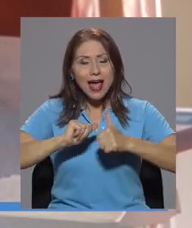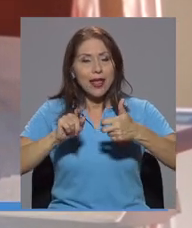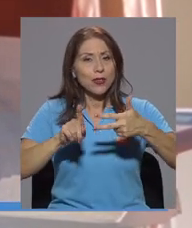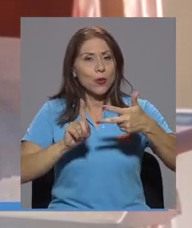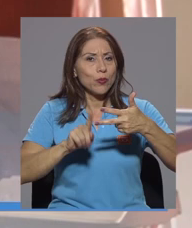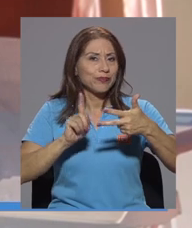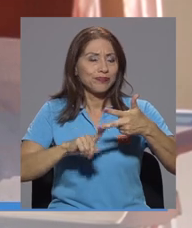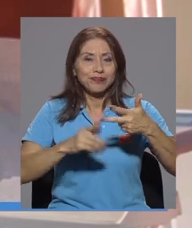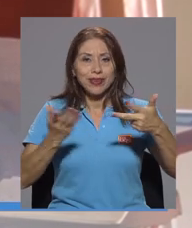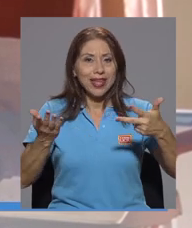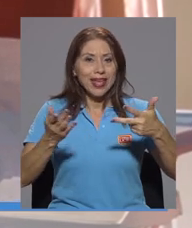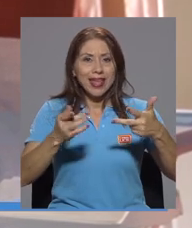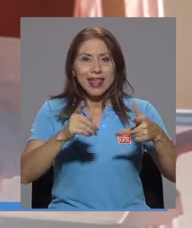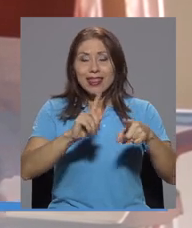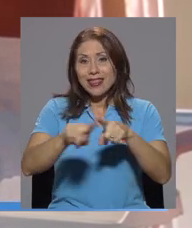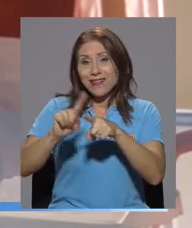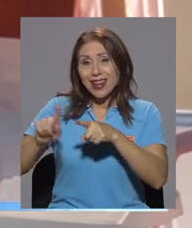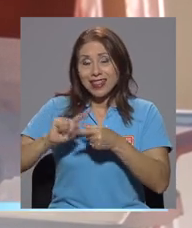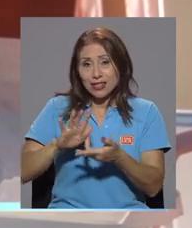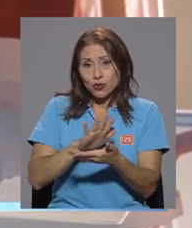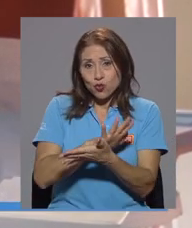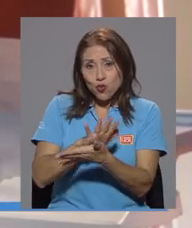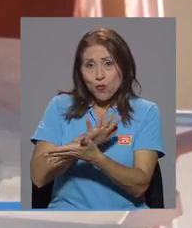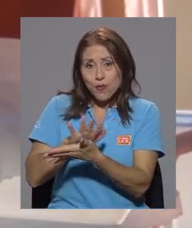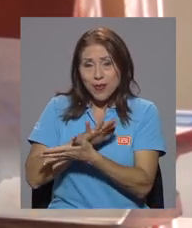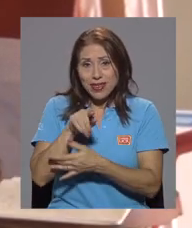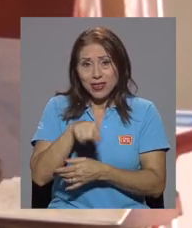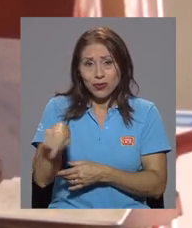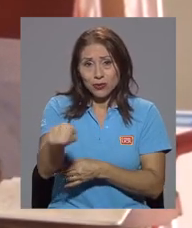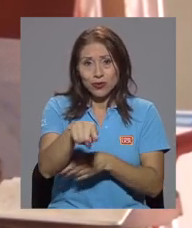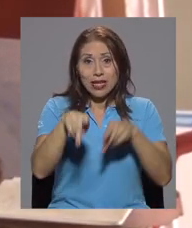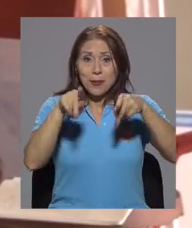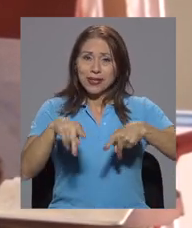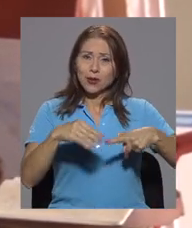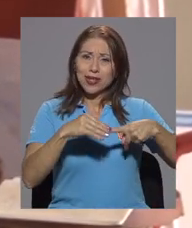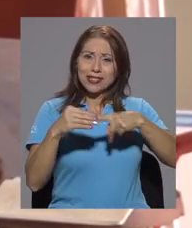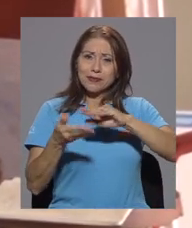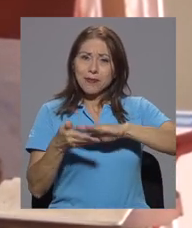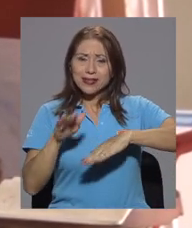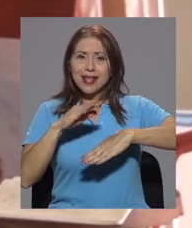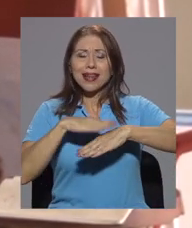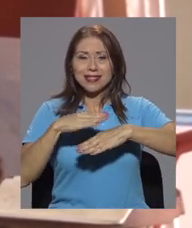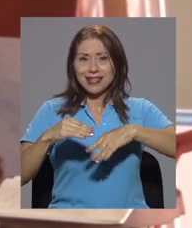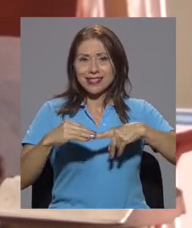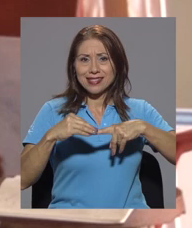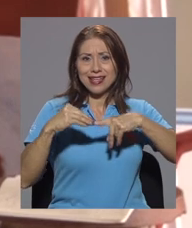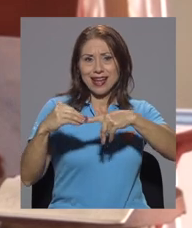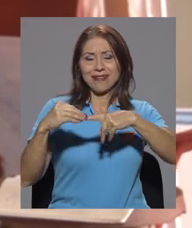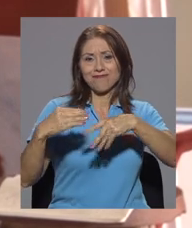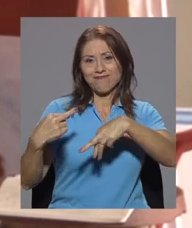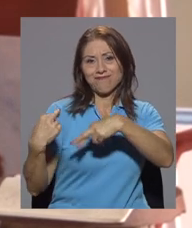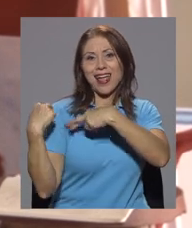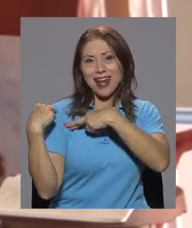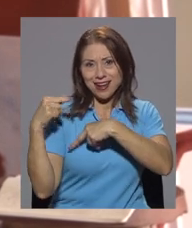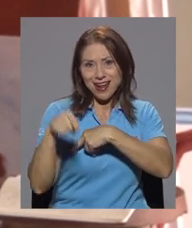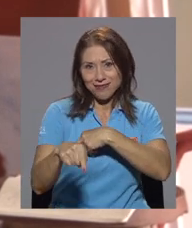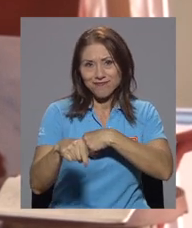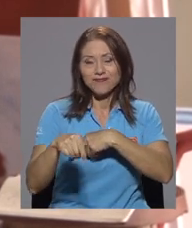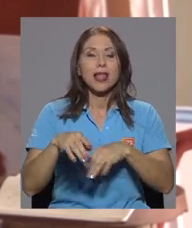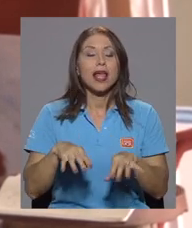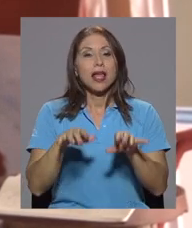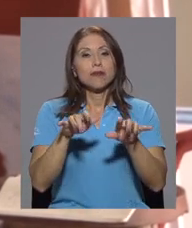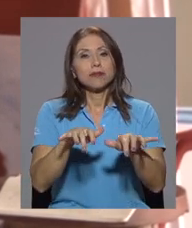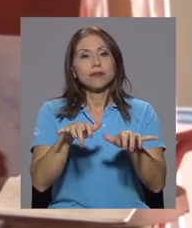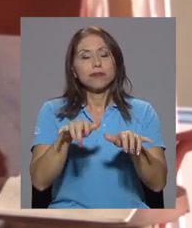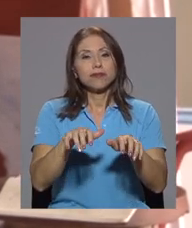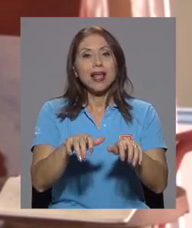diferentes dossiers que especialistas se encargan. En este que acabamos de sacar este año,